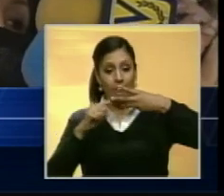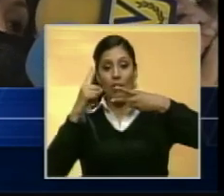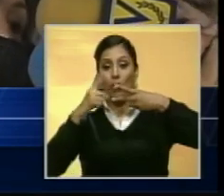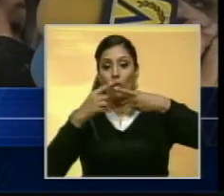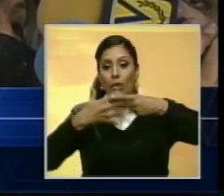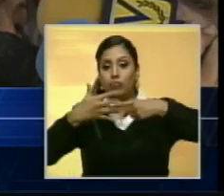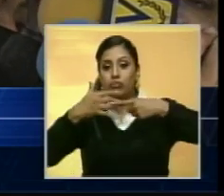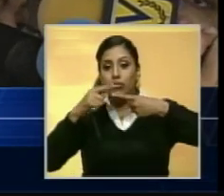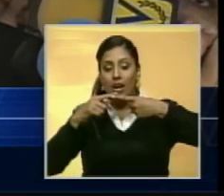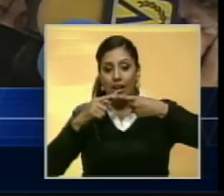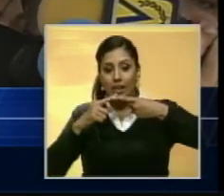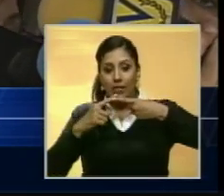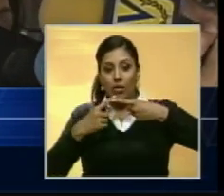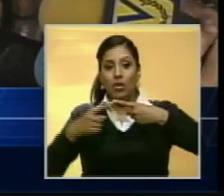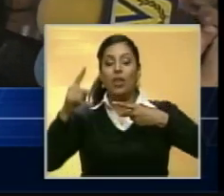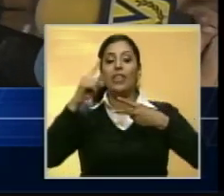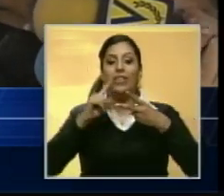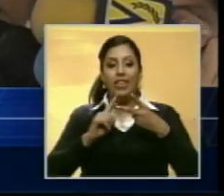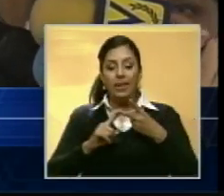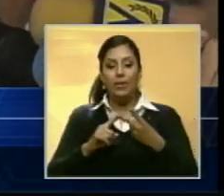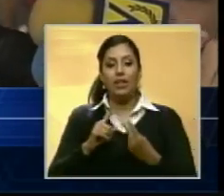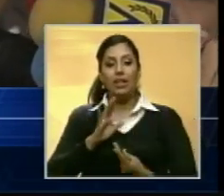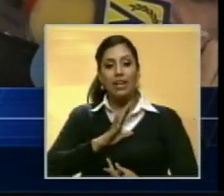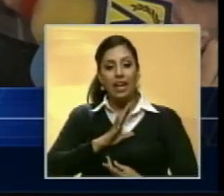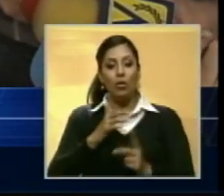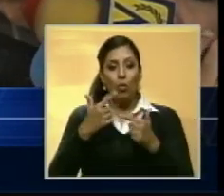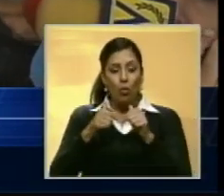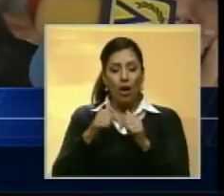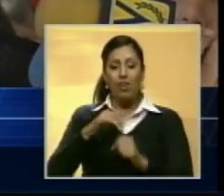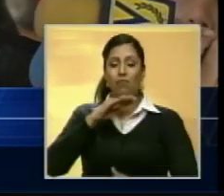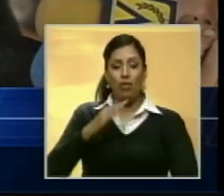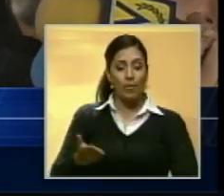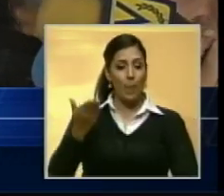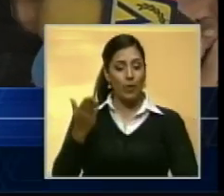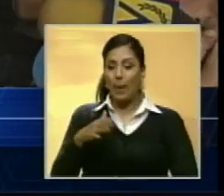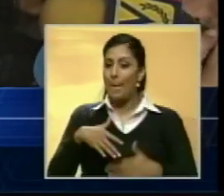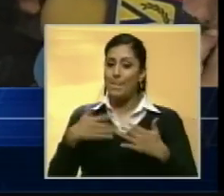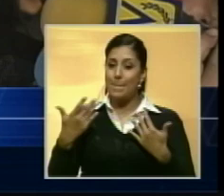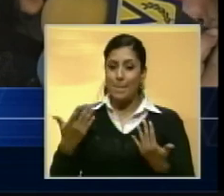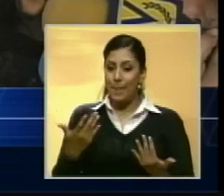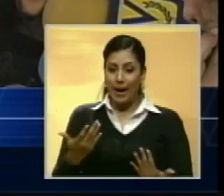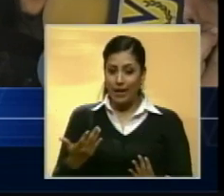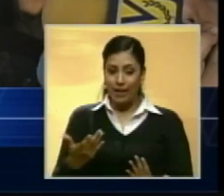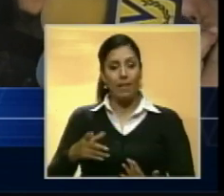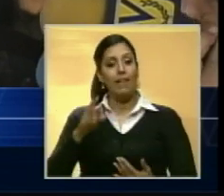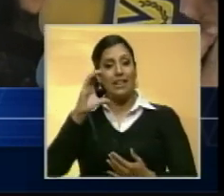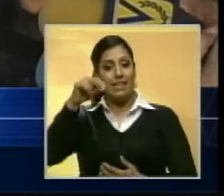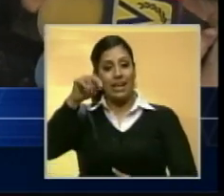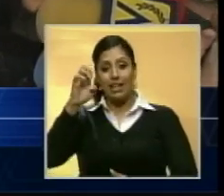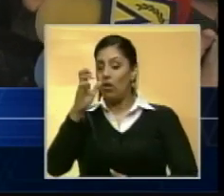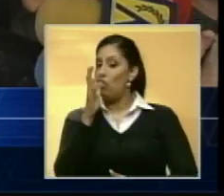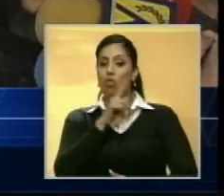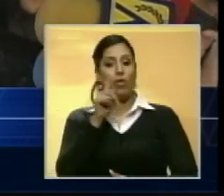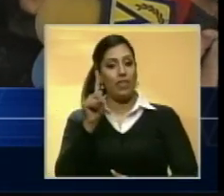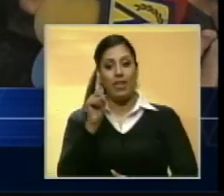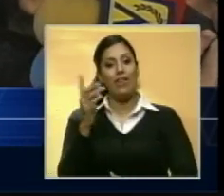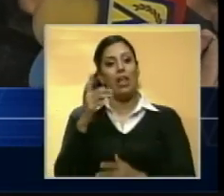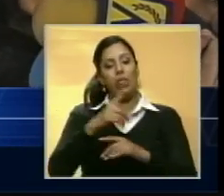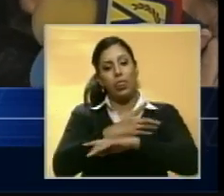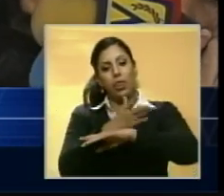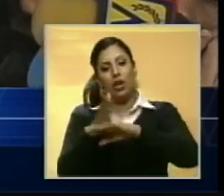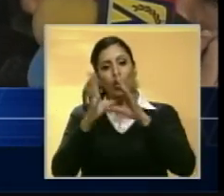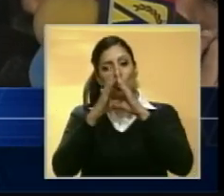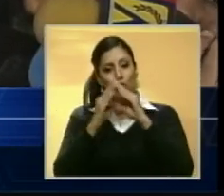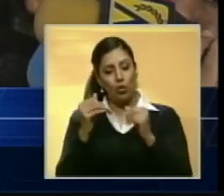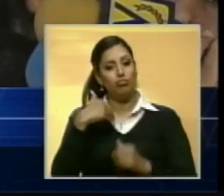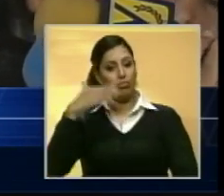máquinas, distribución y circunscripción. De tal manera que son 3 aspectos cruciales para los cuales el CNE no debe dilatar aún más todo